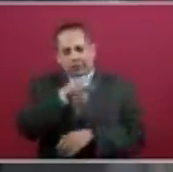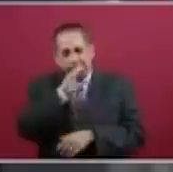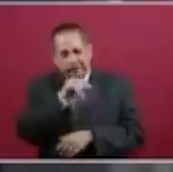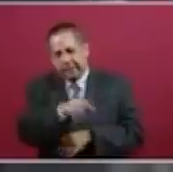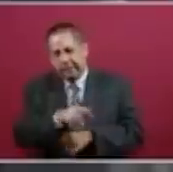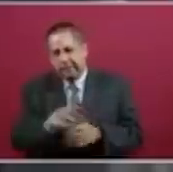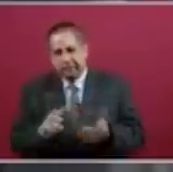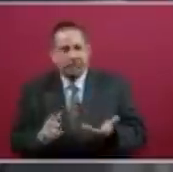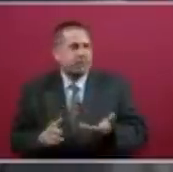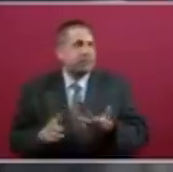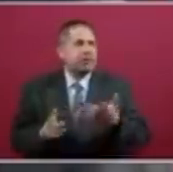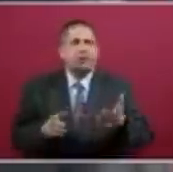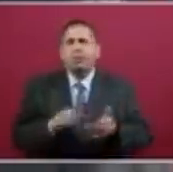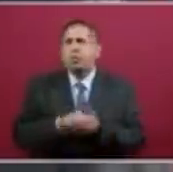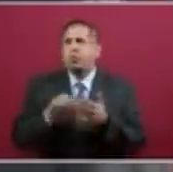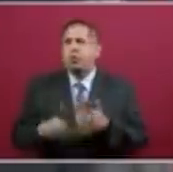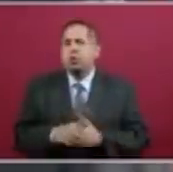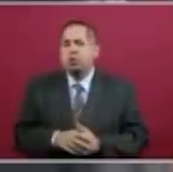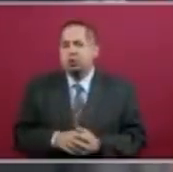en